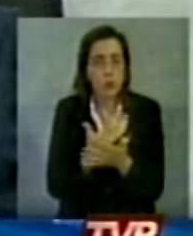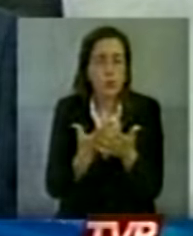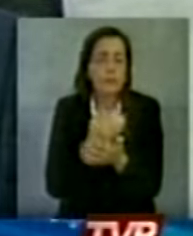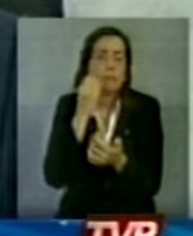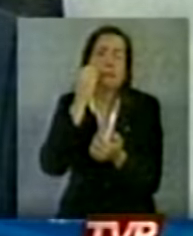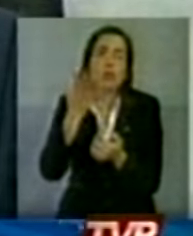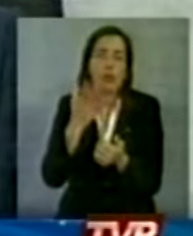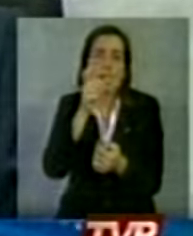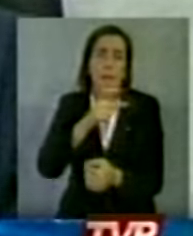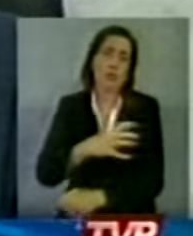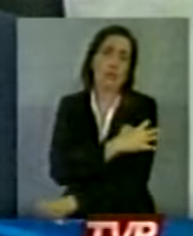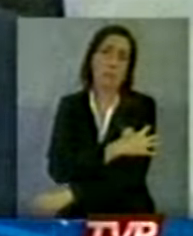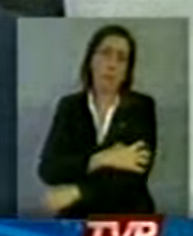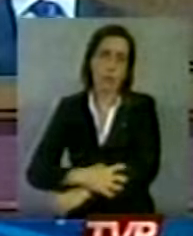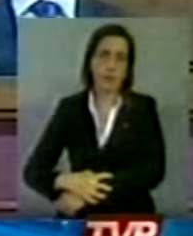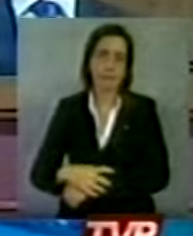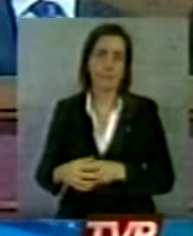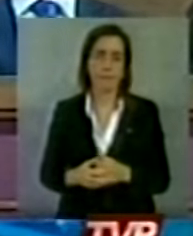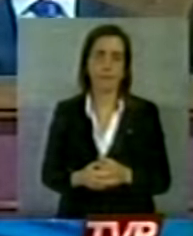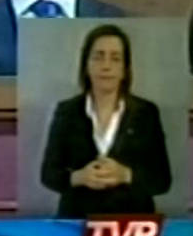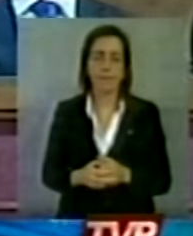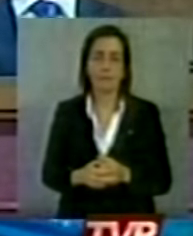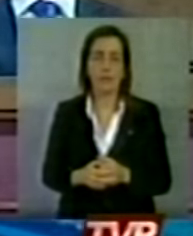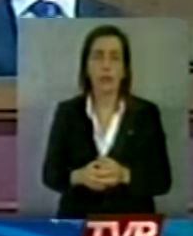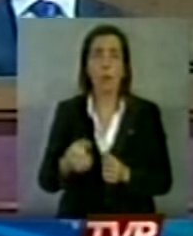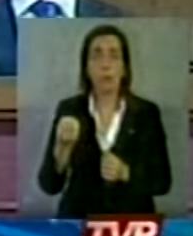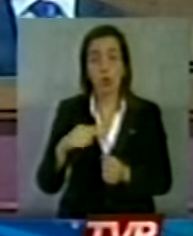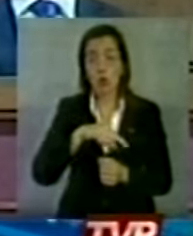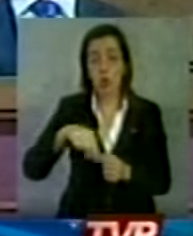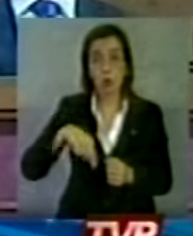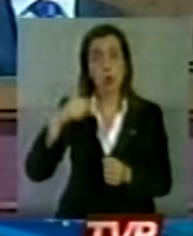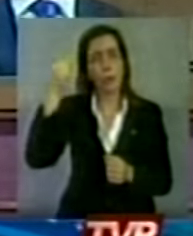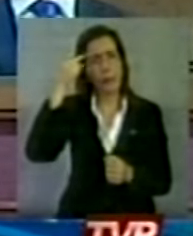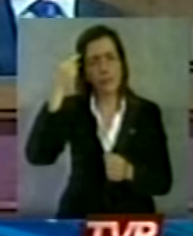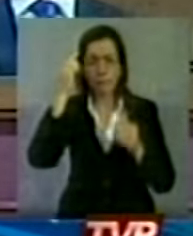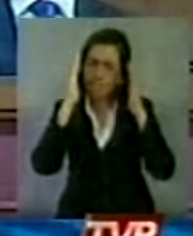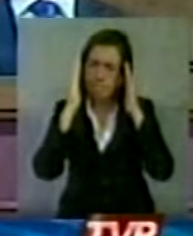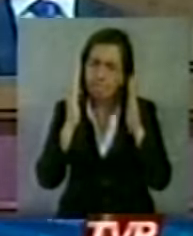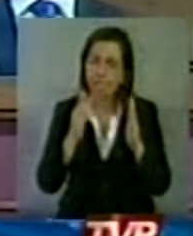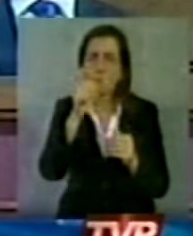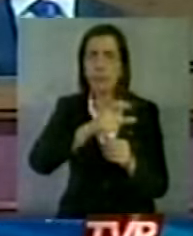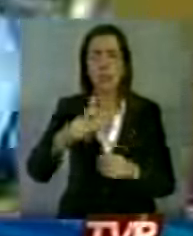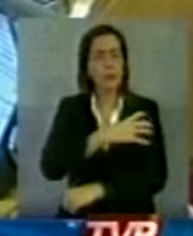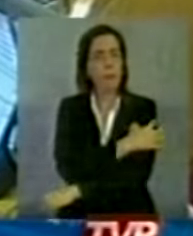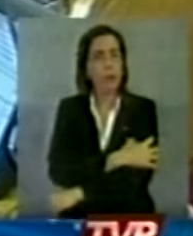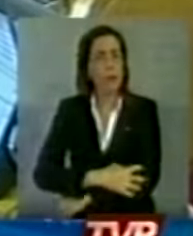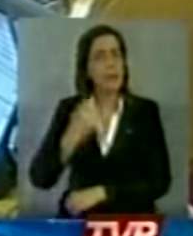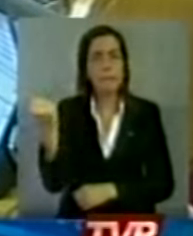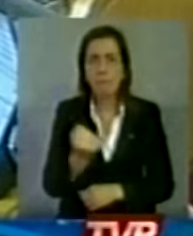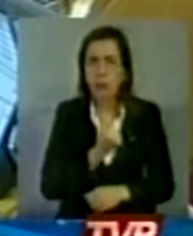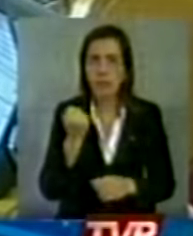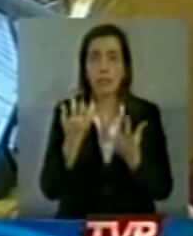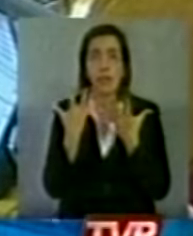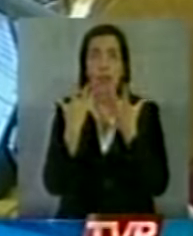los sufre la gente más pobre. Para quienes creemos en la prioridad de las personas y el bien